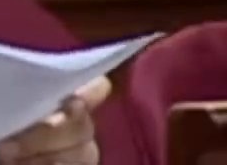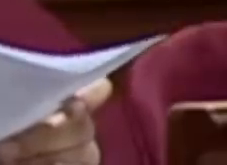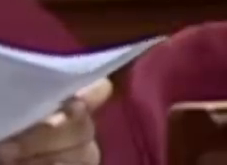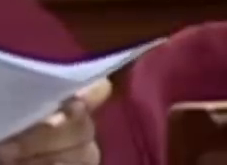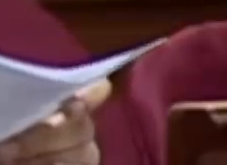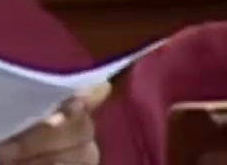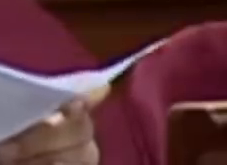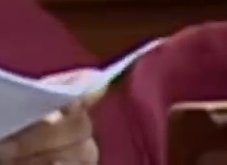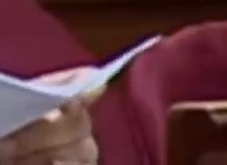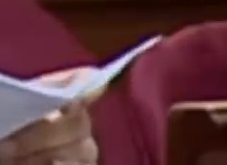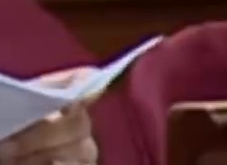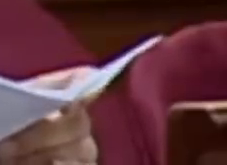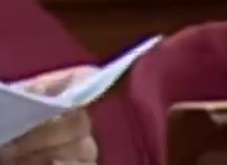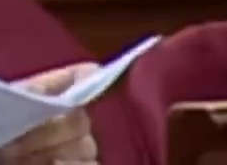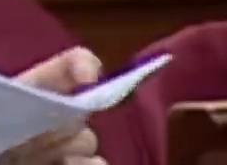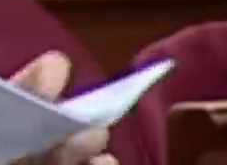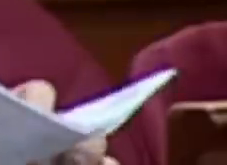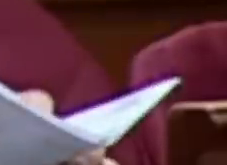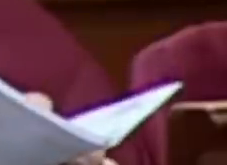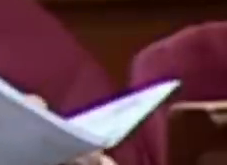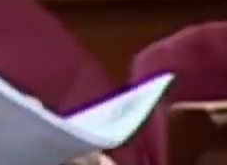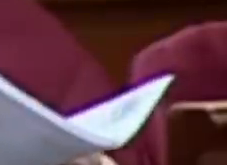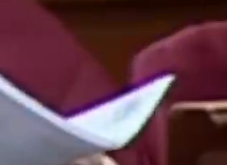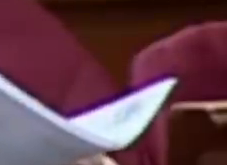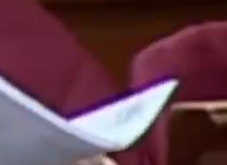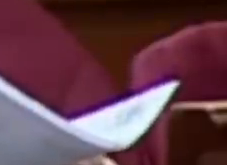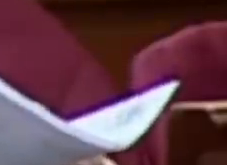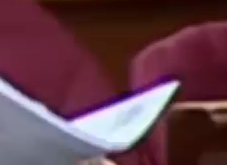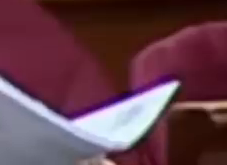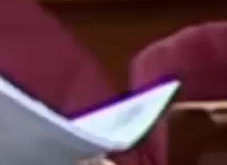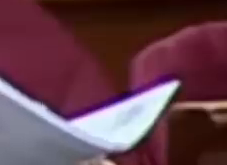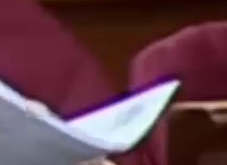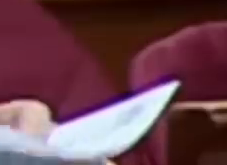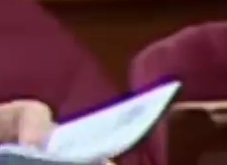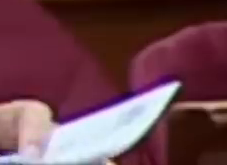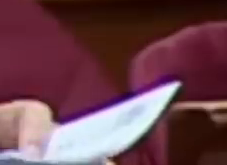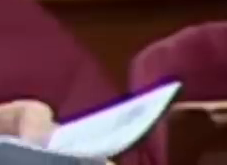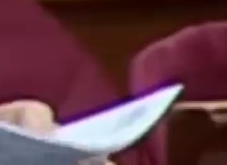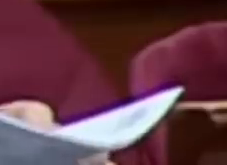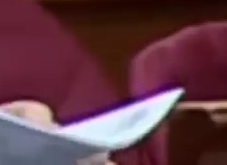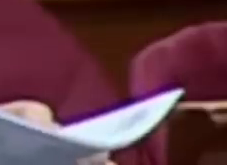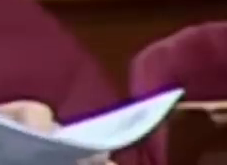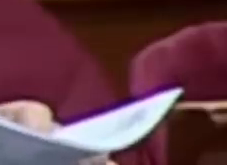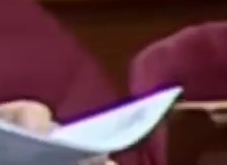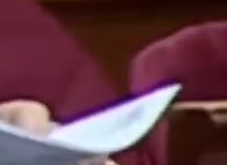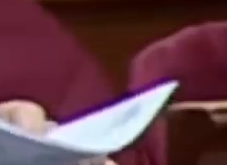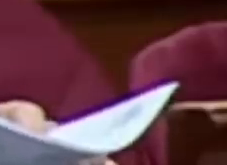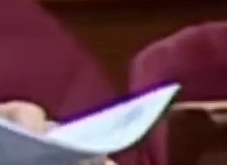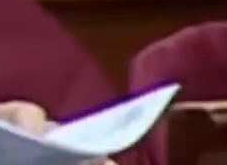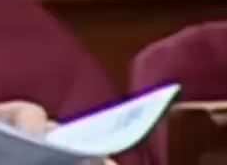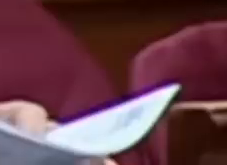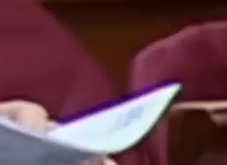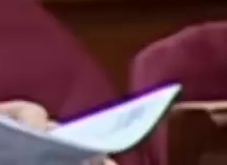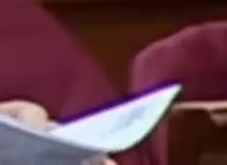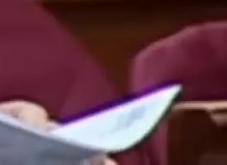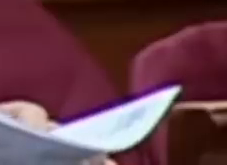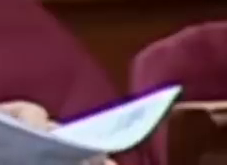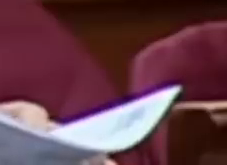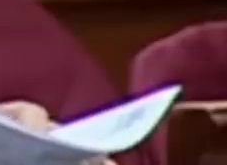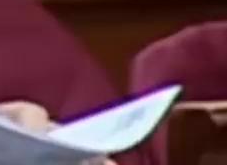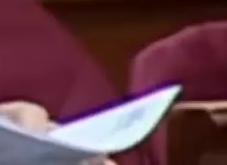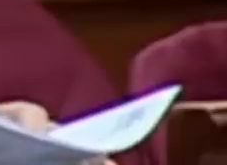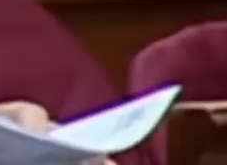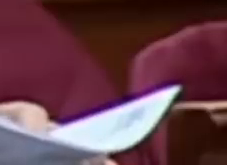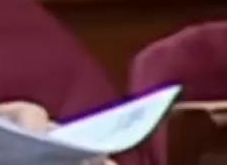¿Que la señorita invitada o todo lo que ocurre el día de hoy transgreda el Estado de Derecho que tanto se dice